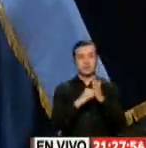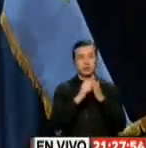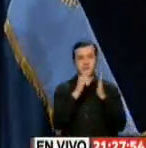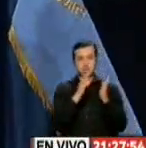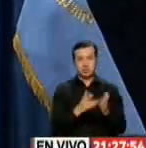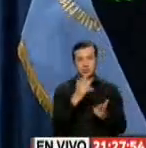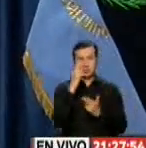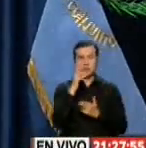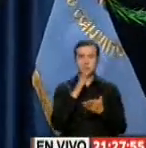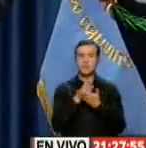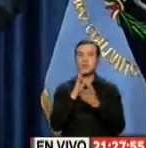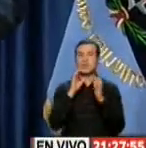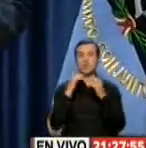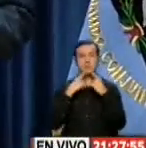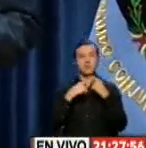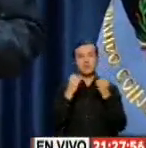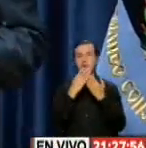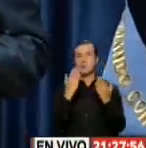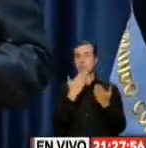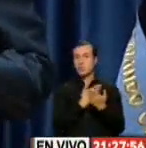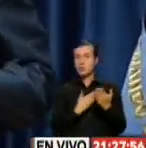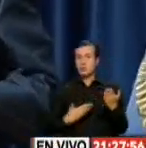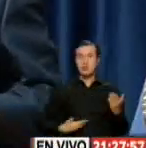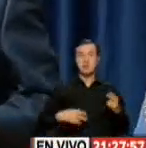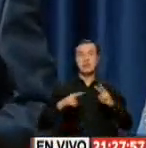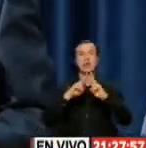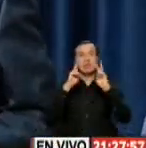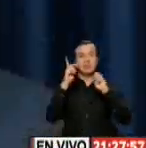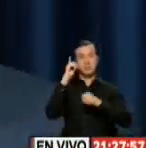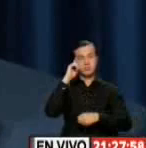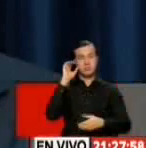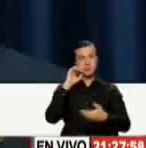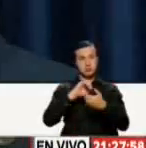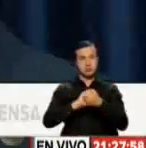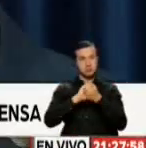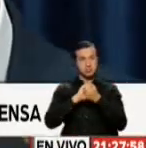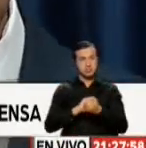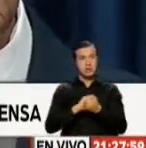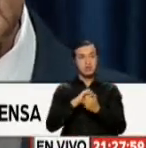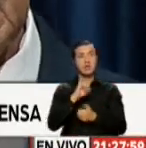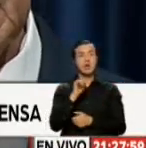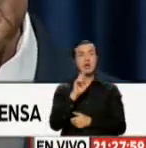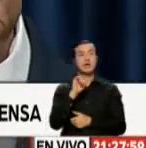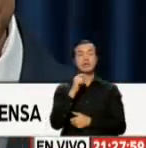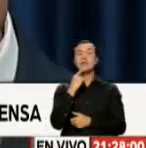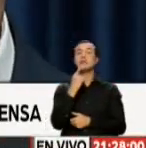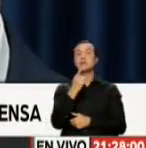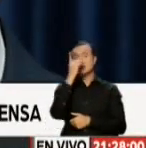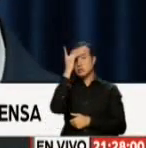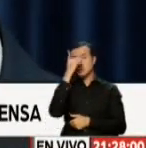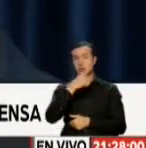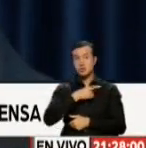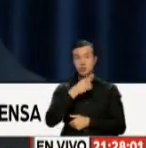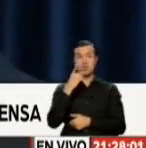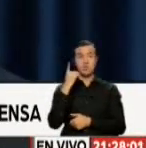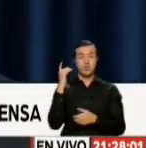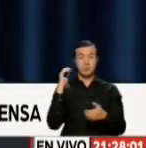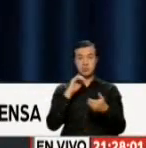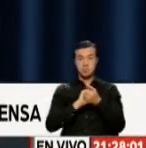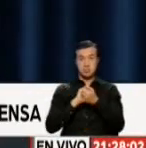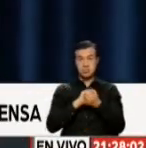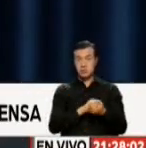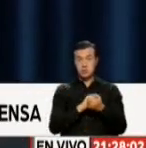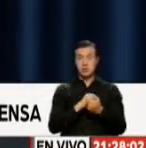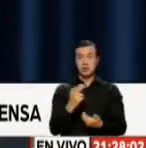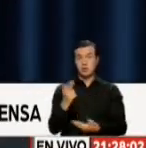Defensa con los medios tras el anuncio del Ejecutivo sobre la optimización del Estado, donde Jarrín recalcó que la decisión de fusionar la cartera de riesgos